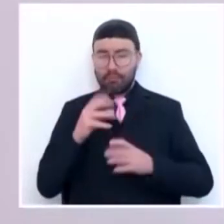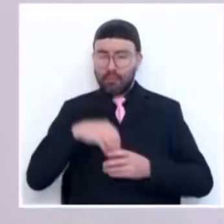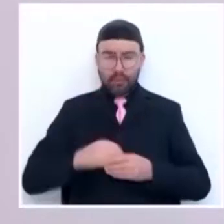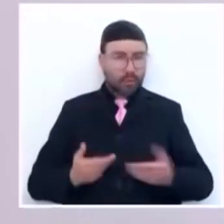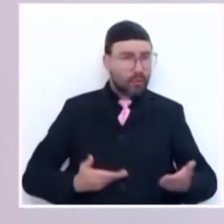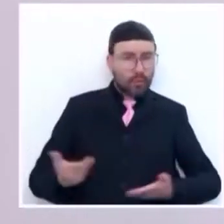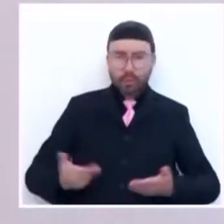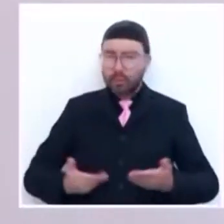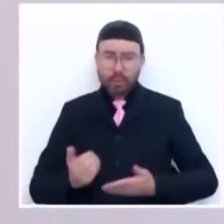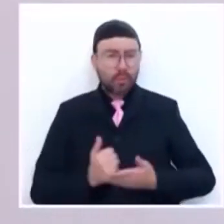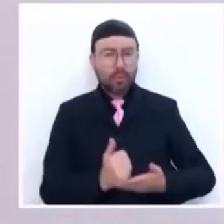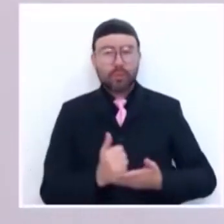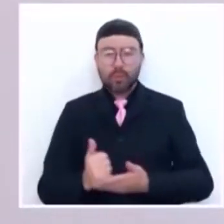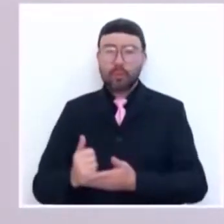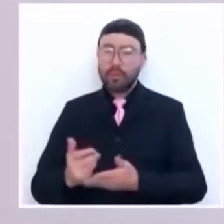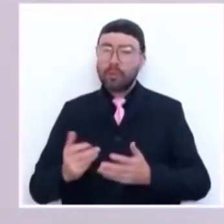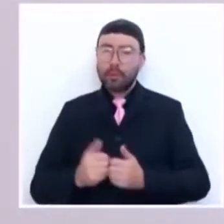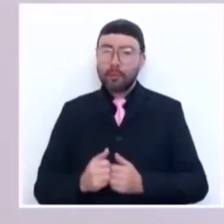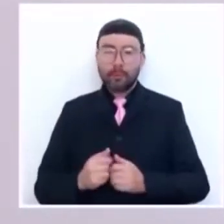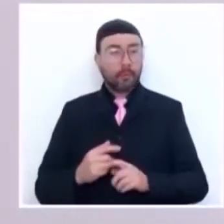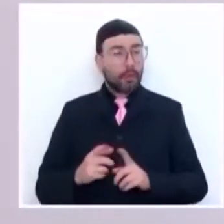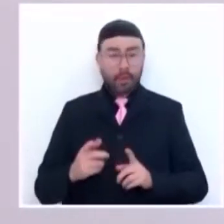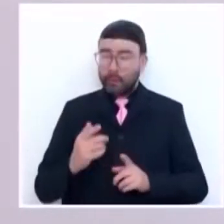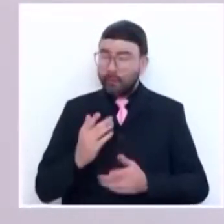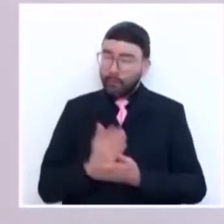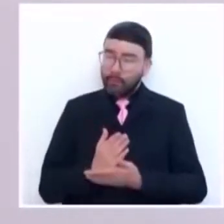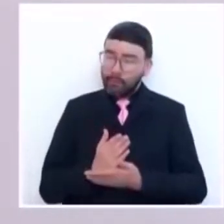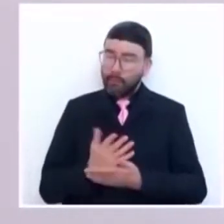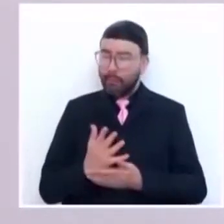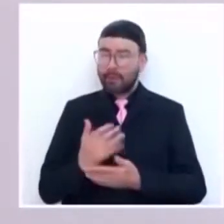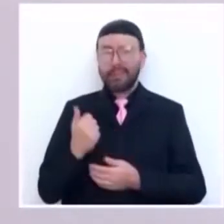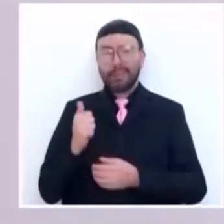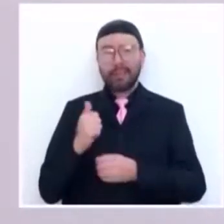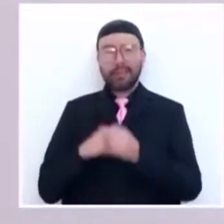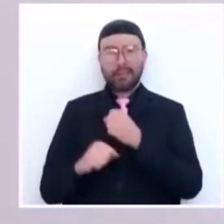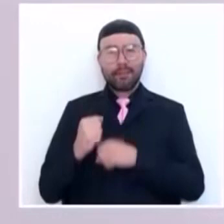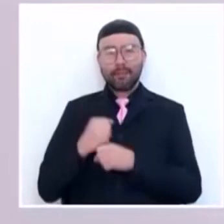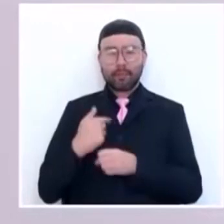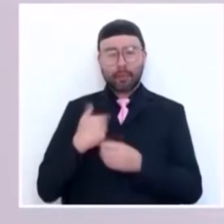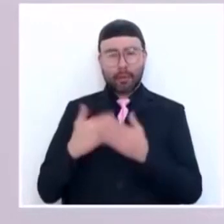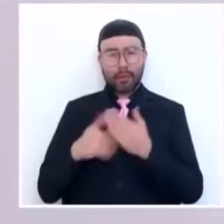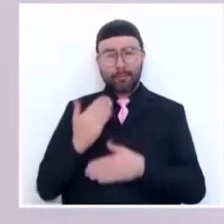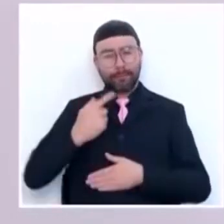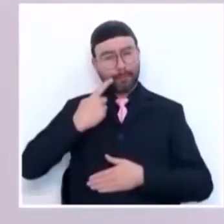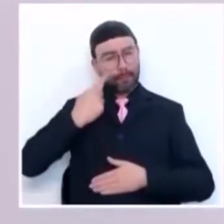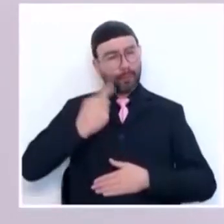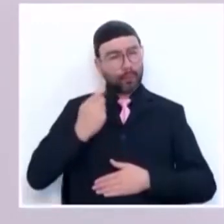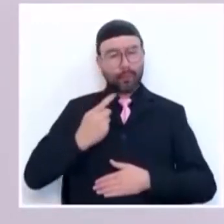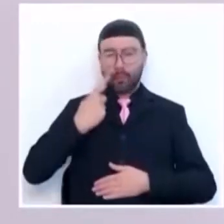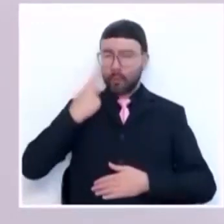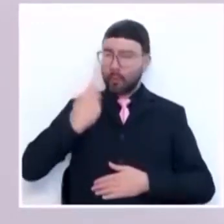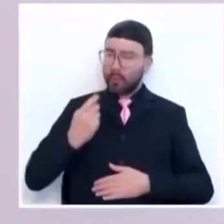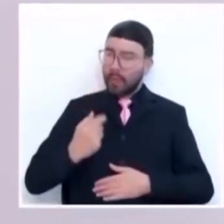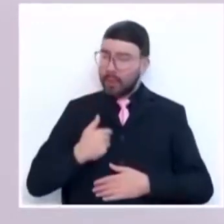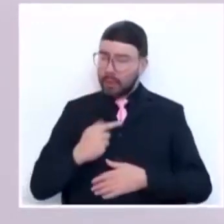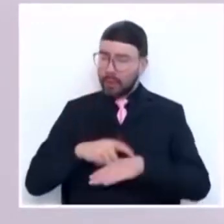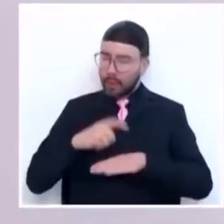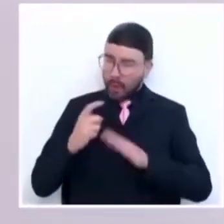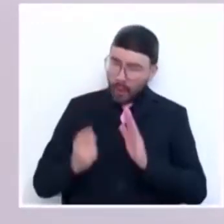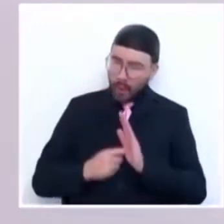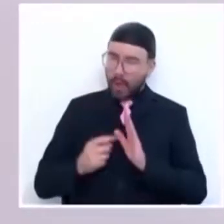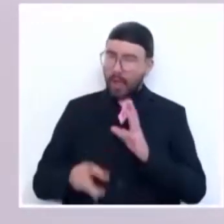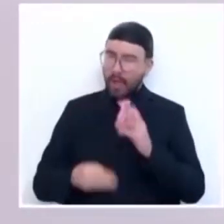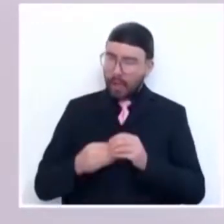Y a partir de hace más o menos unos 10 años empecé esa búsqueda, ¿cierto?, de complementar, de otro tipo